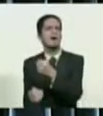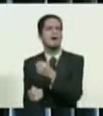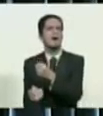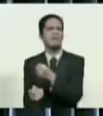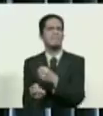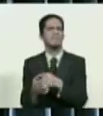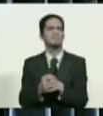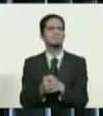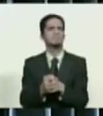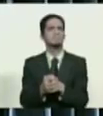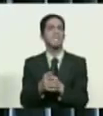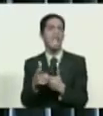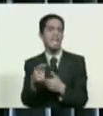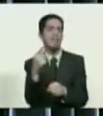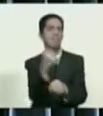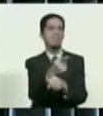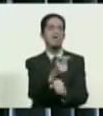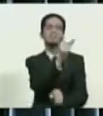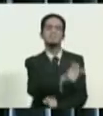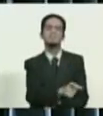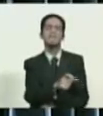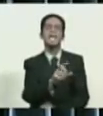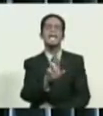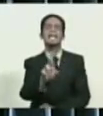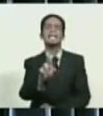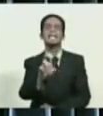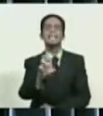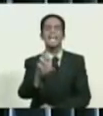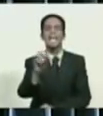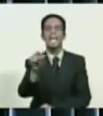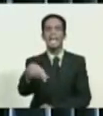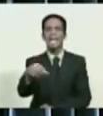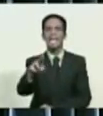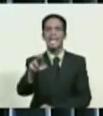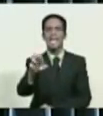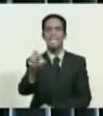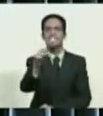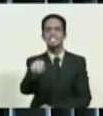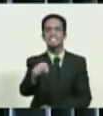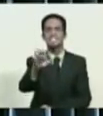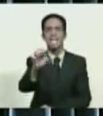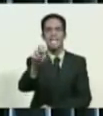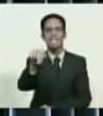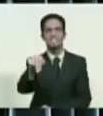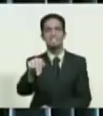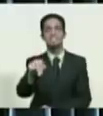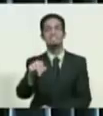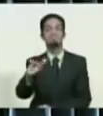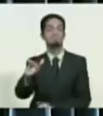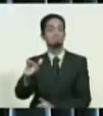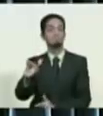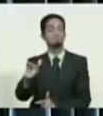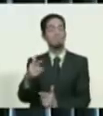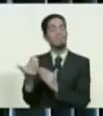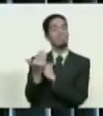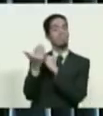Le da órdenes a Juan Requesén, pero él se encuentra en Bogotá, amparado por el extinto gobierno de Juan Manuel Santos.